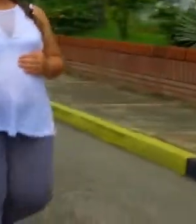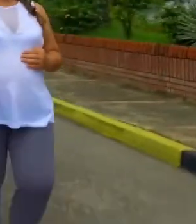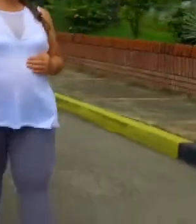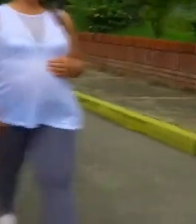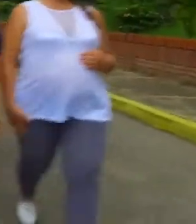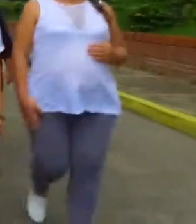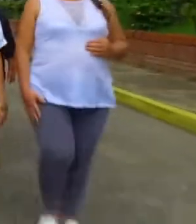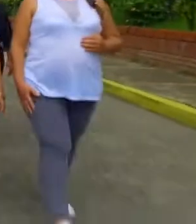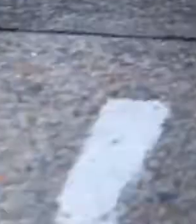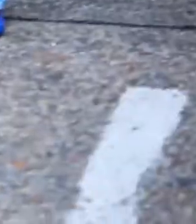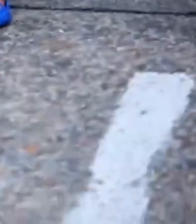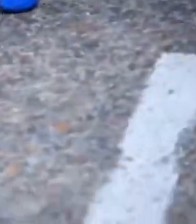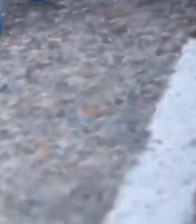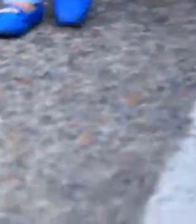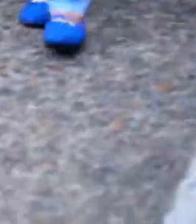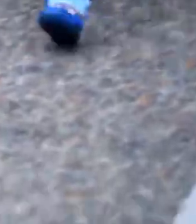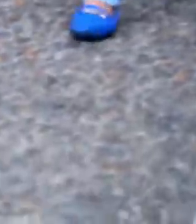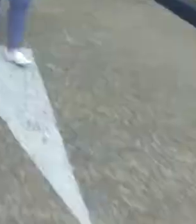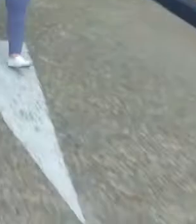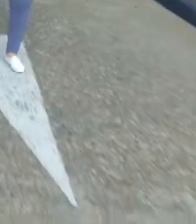Quiero un mejor porvenir.